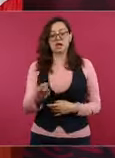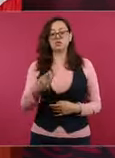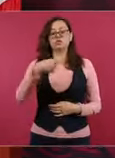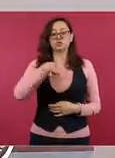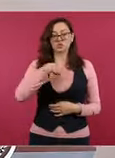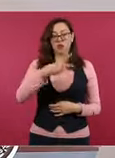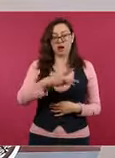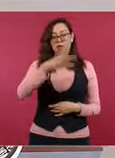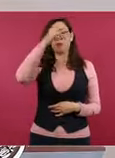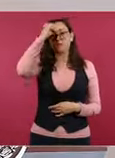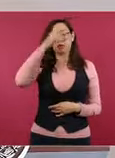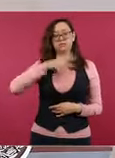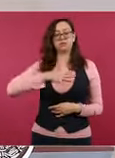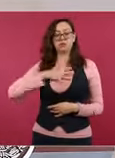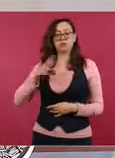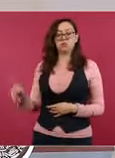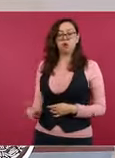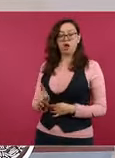en Tepetitán,